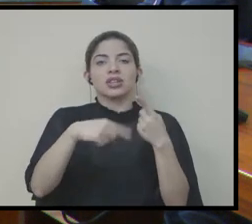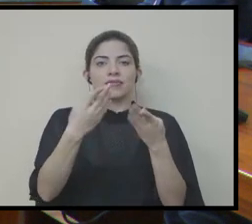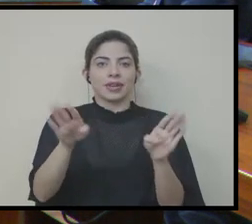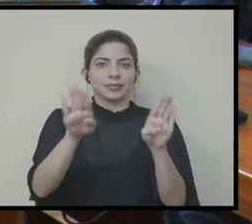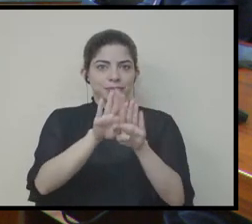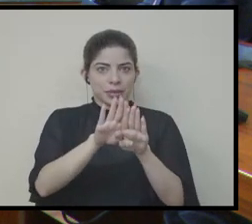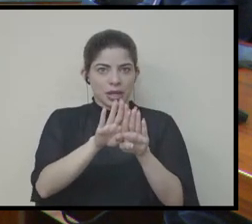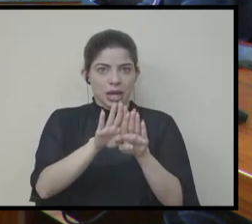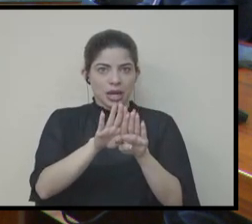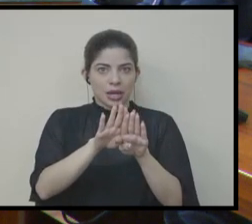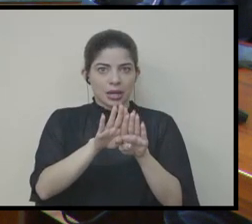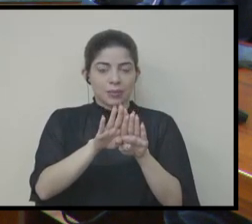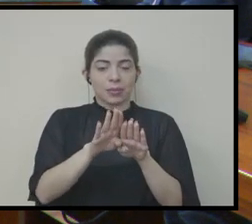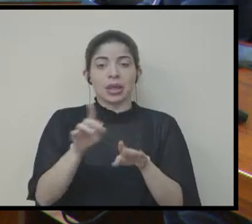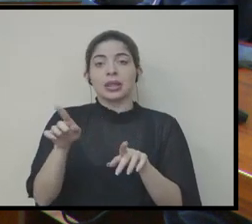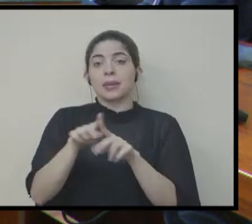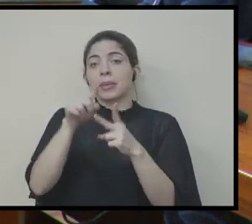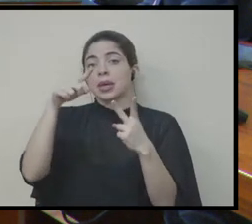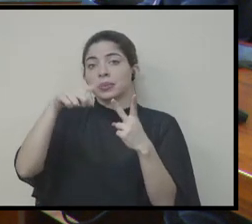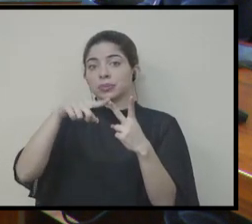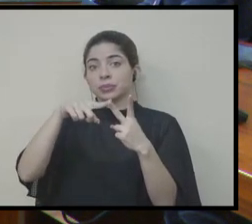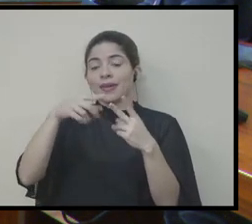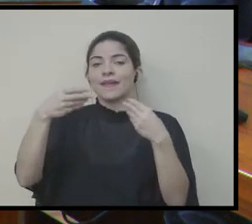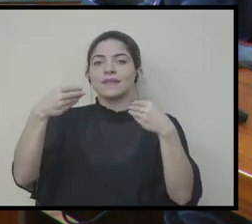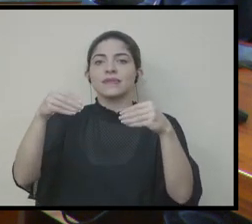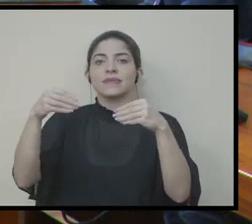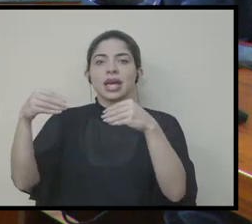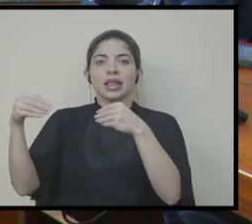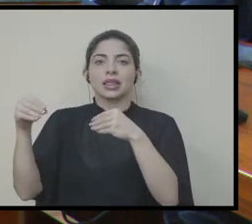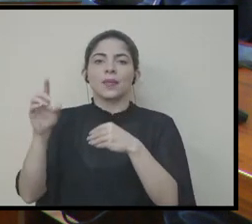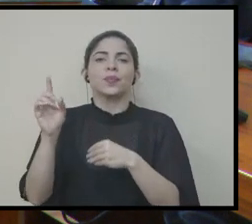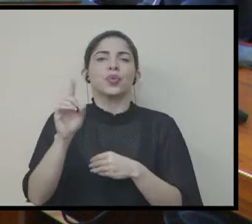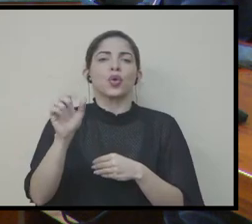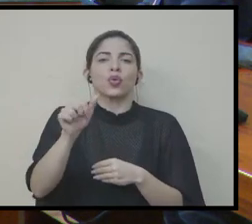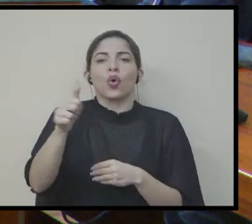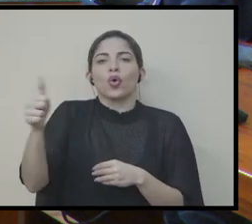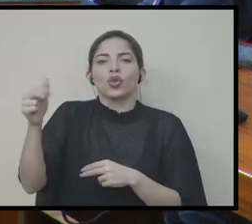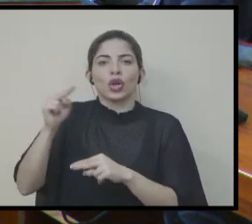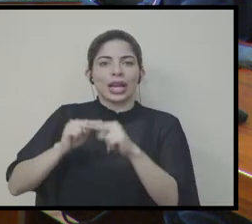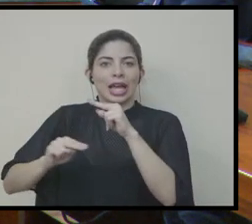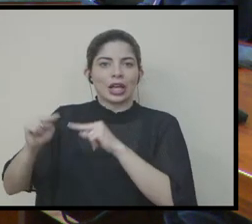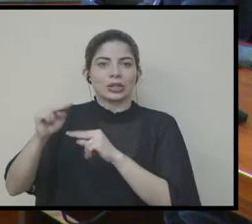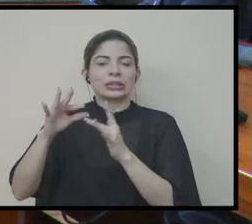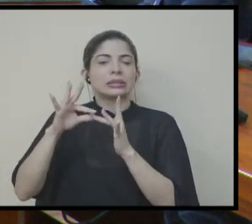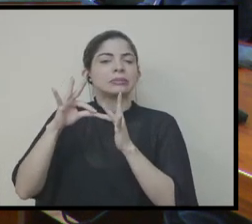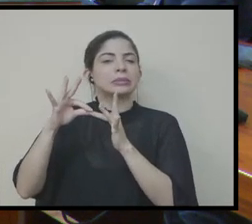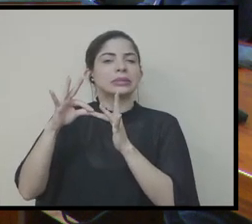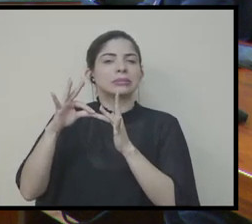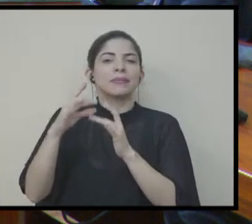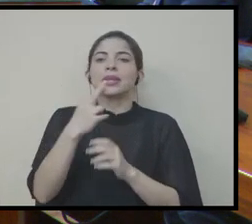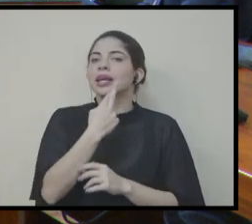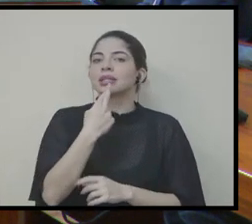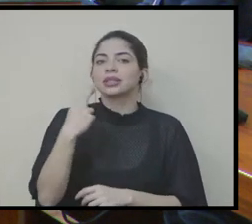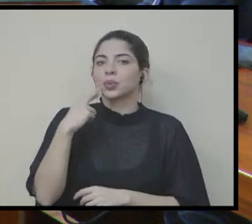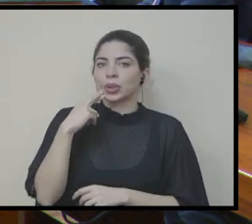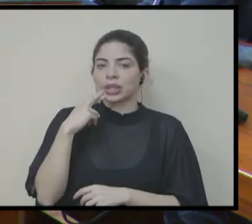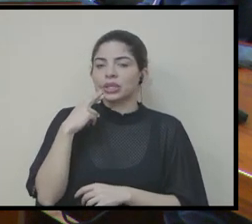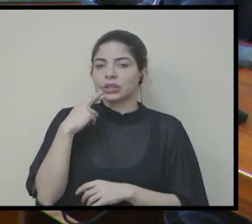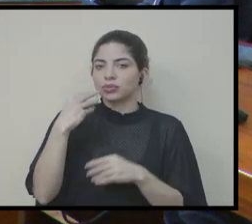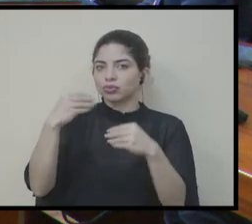cerrando. Y tiene la parte de venta a otros negocios, básicamente, más que todo,